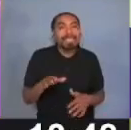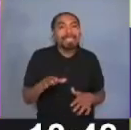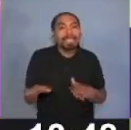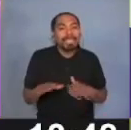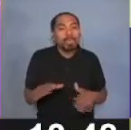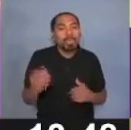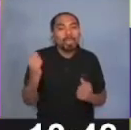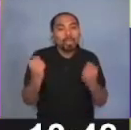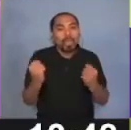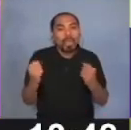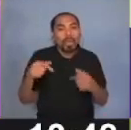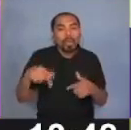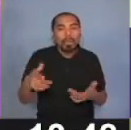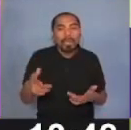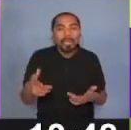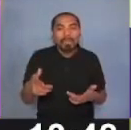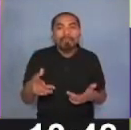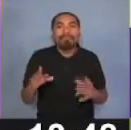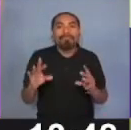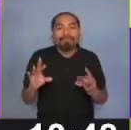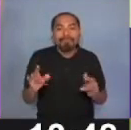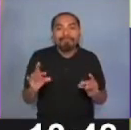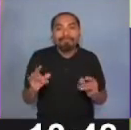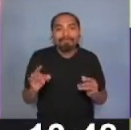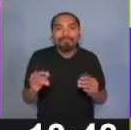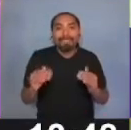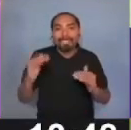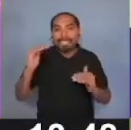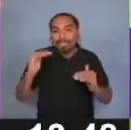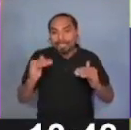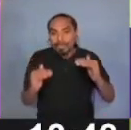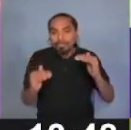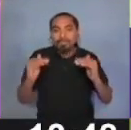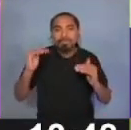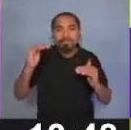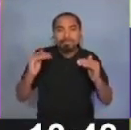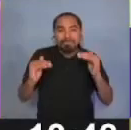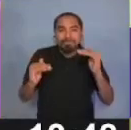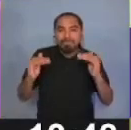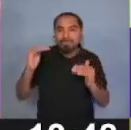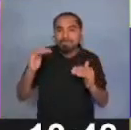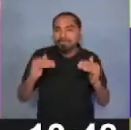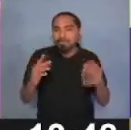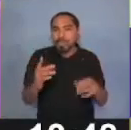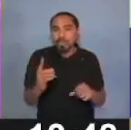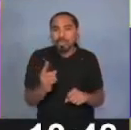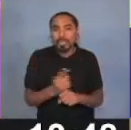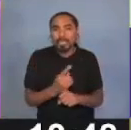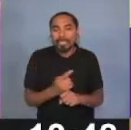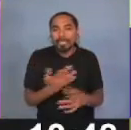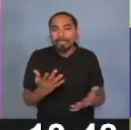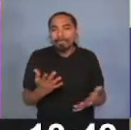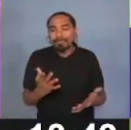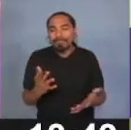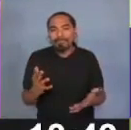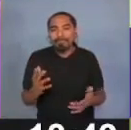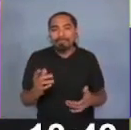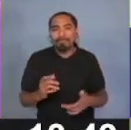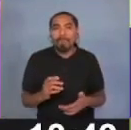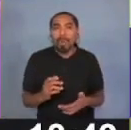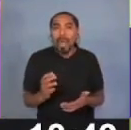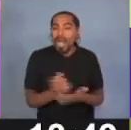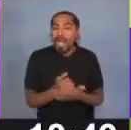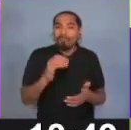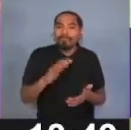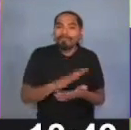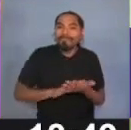una situación de estabilidad que obviamente no vamos a romper y tampoco queremos llevar, digamos, la